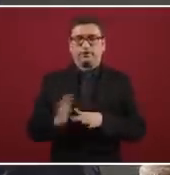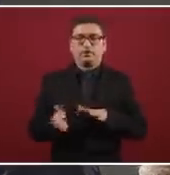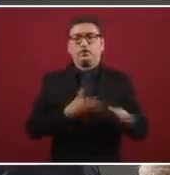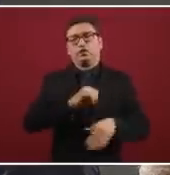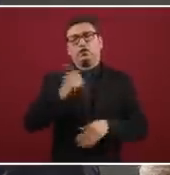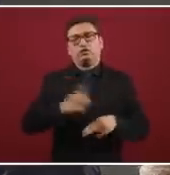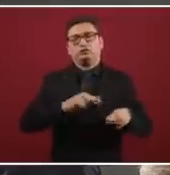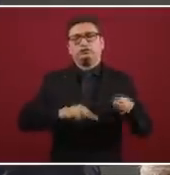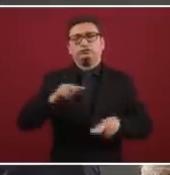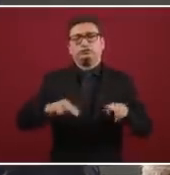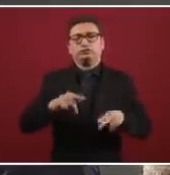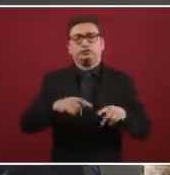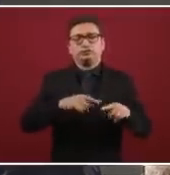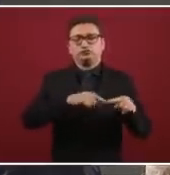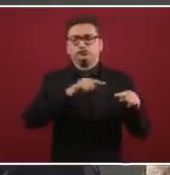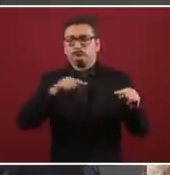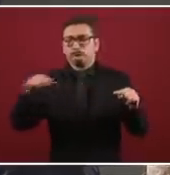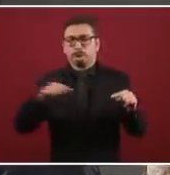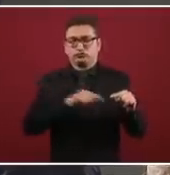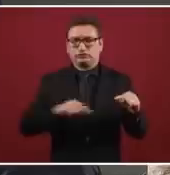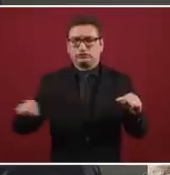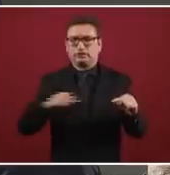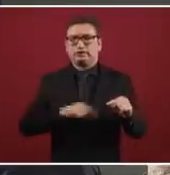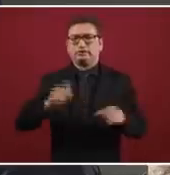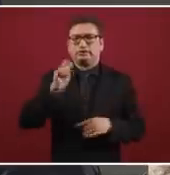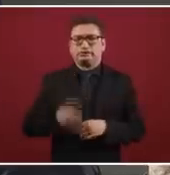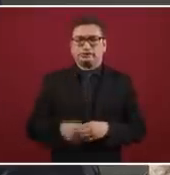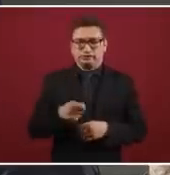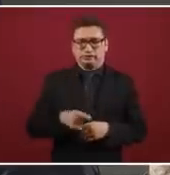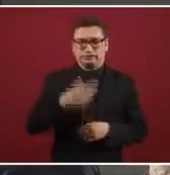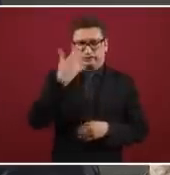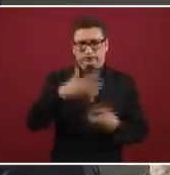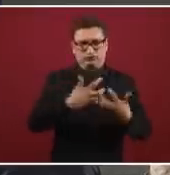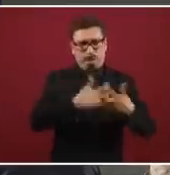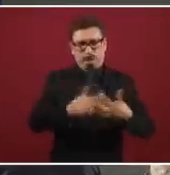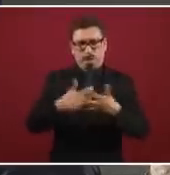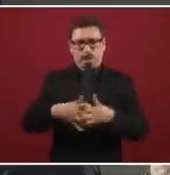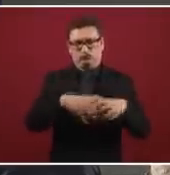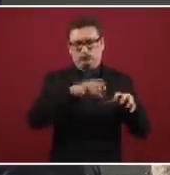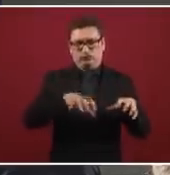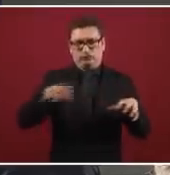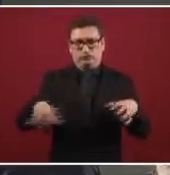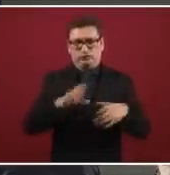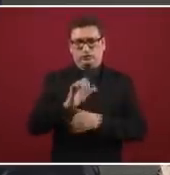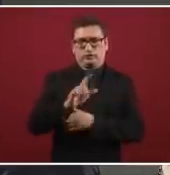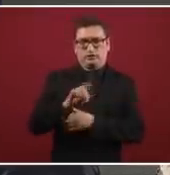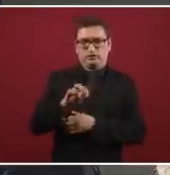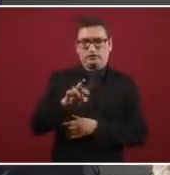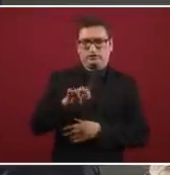general. Adelante. Este es refinería por refinería: Cadereyta,